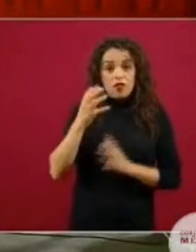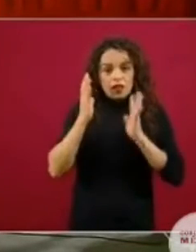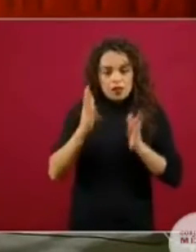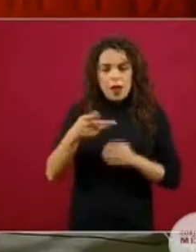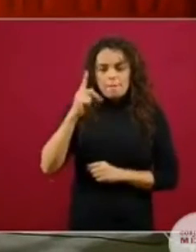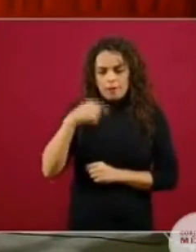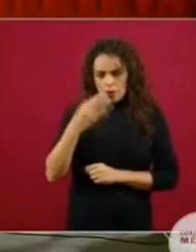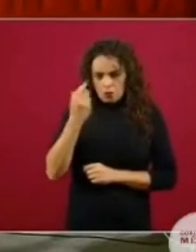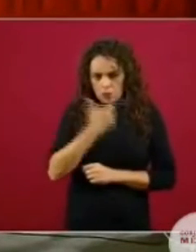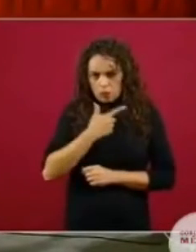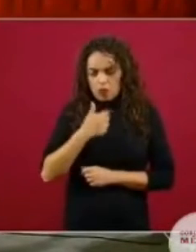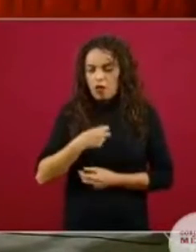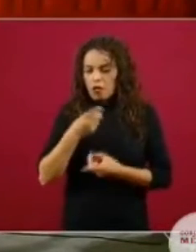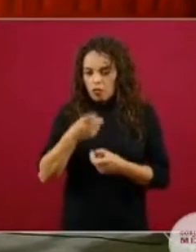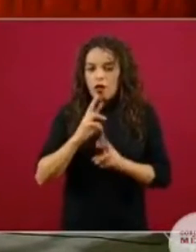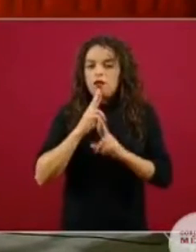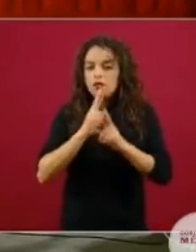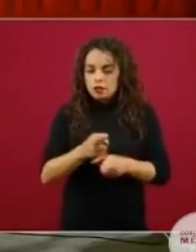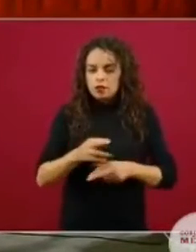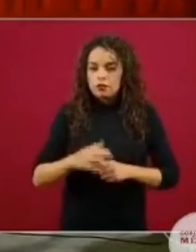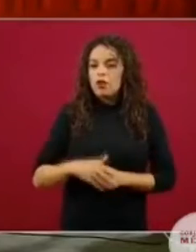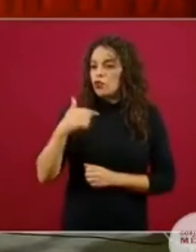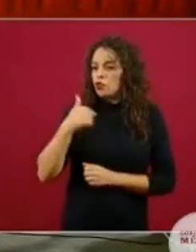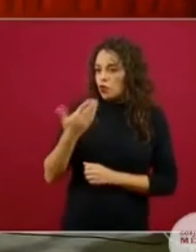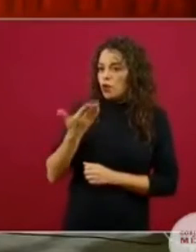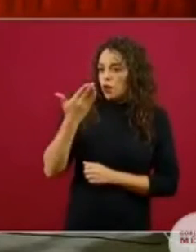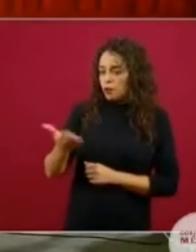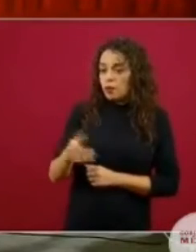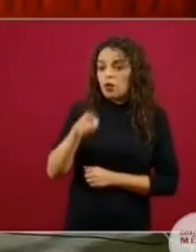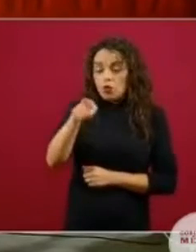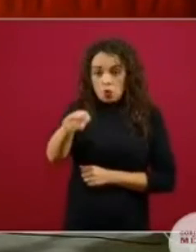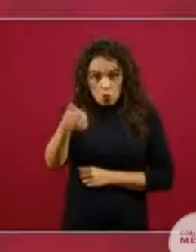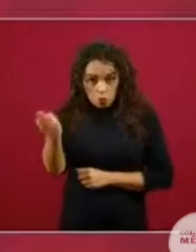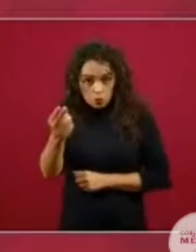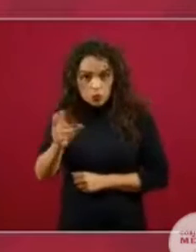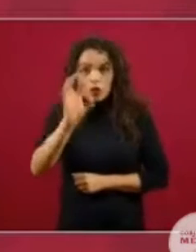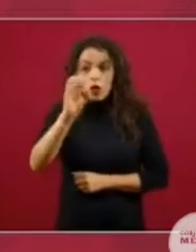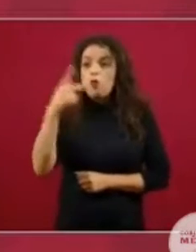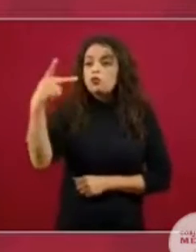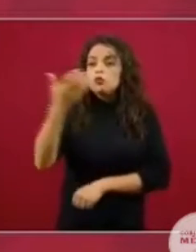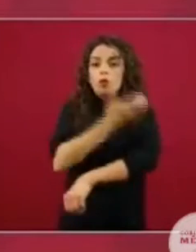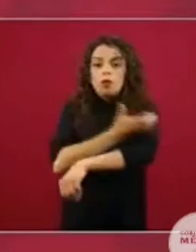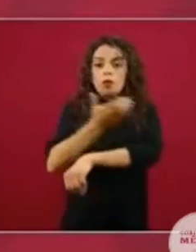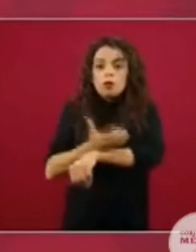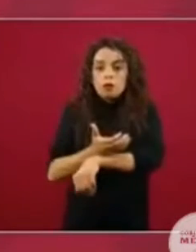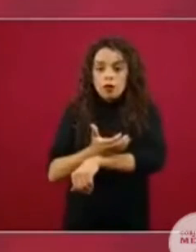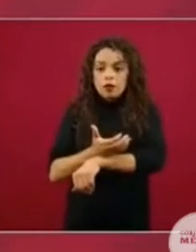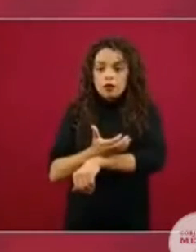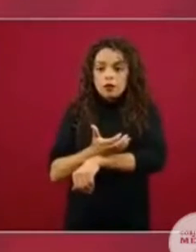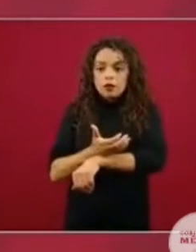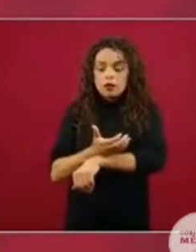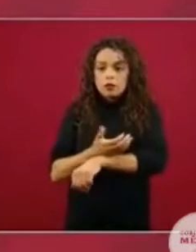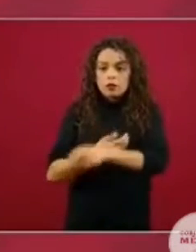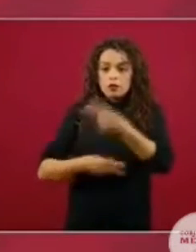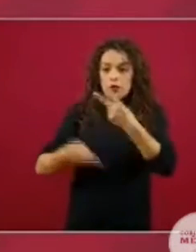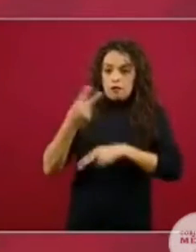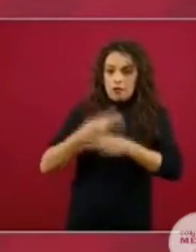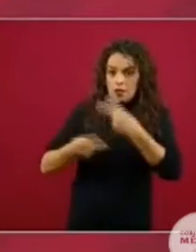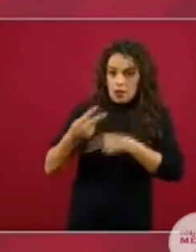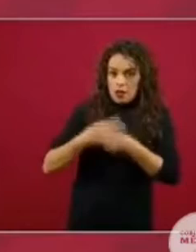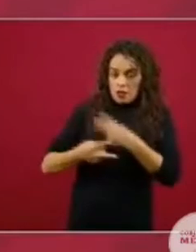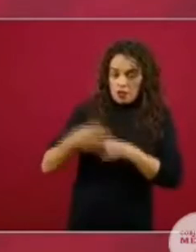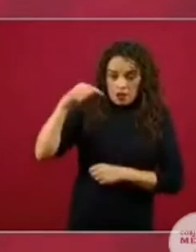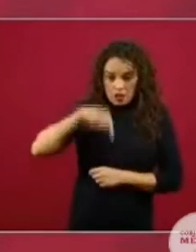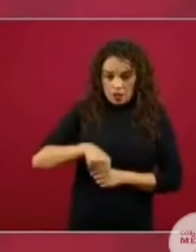que sea tan amable usted o sus colegas del heraldo que hubieran venido antes revisen las 152 o las más cercanas